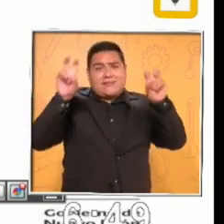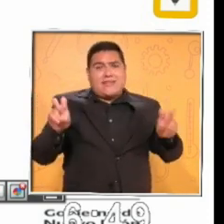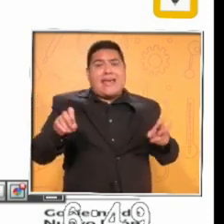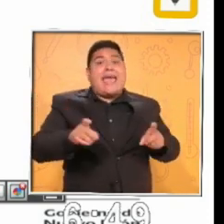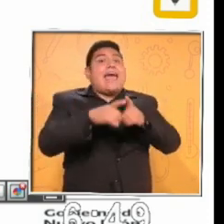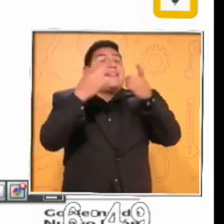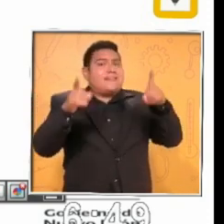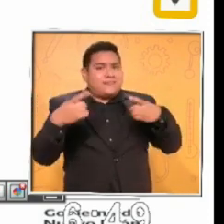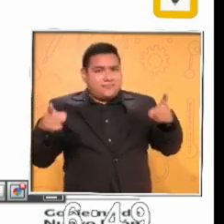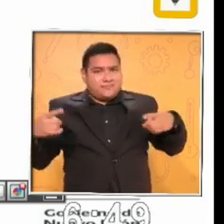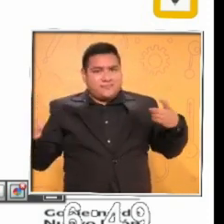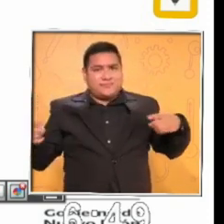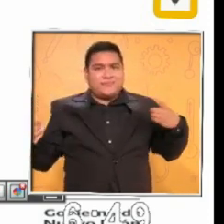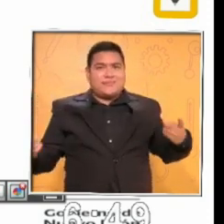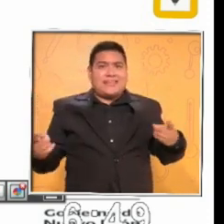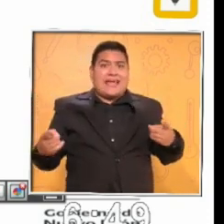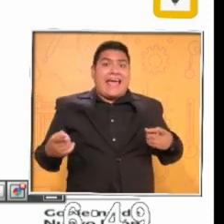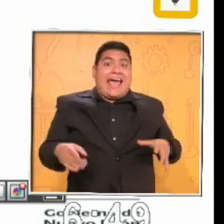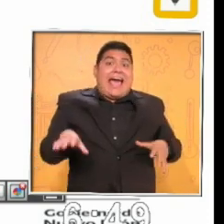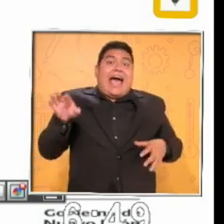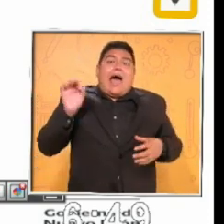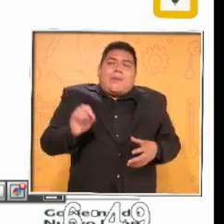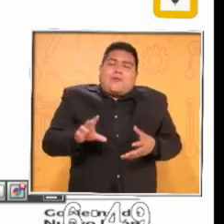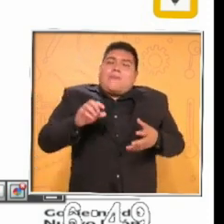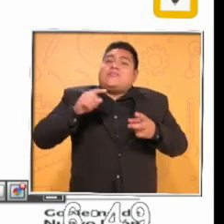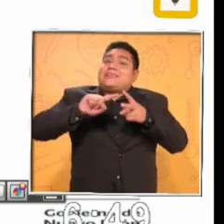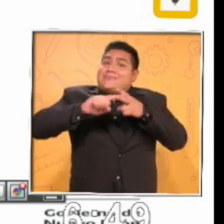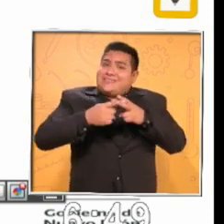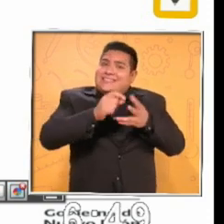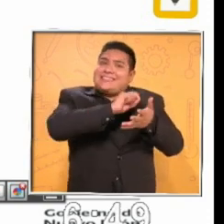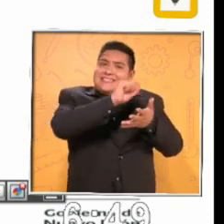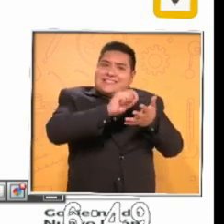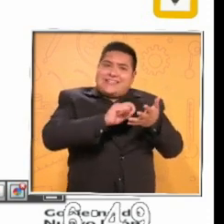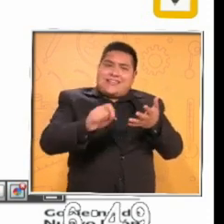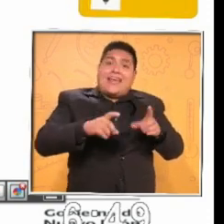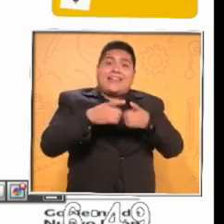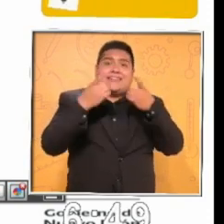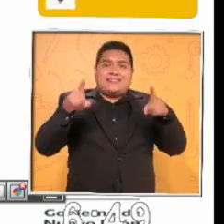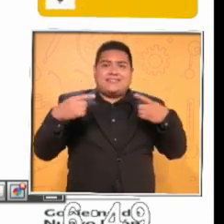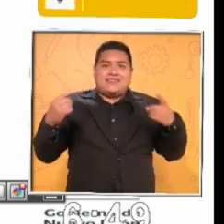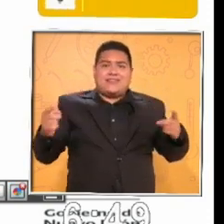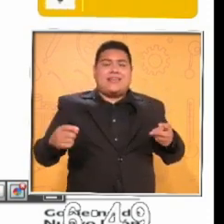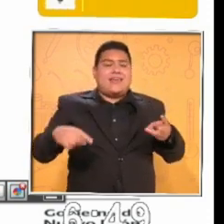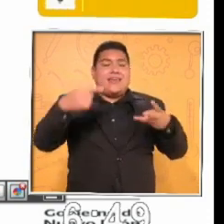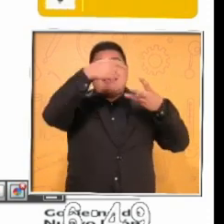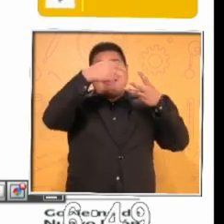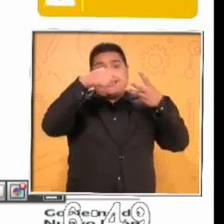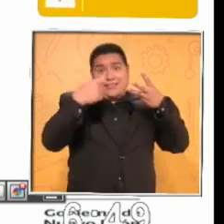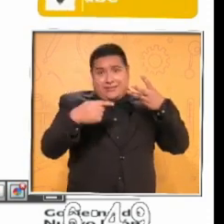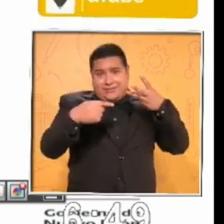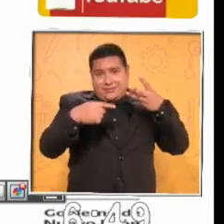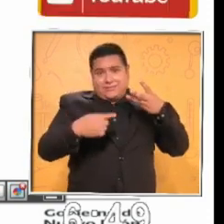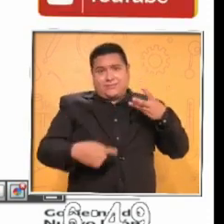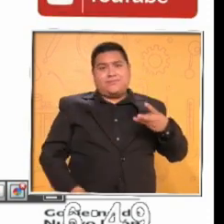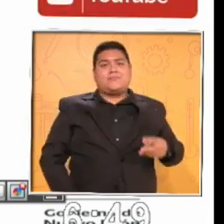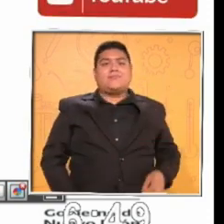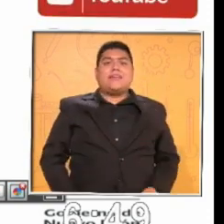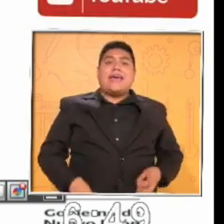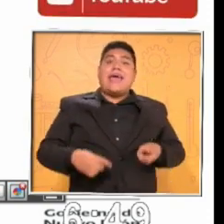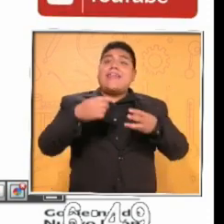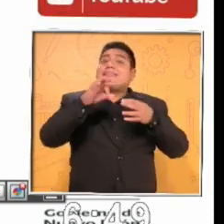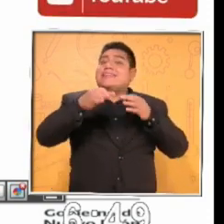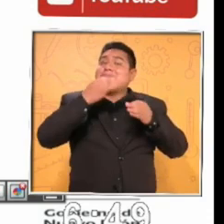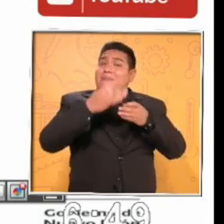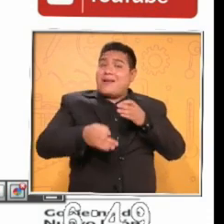El desarrollo apenas lo vamos a empezar a redactar. El desarrollo está dividido en tres partes, tres párrafos